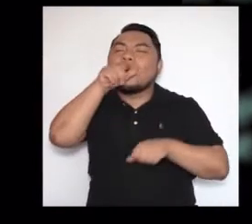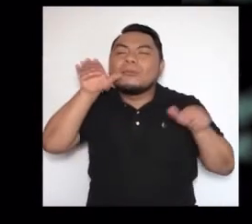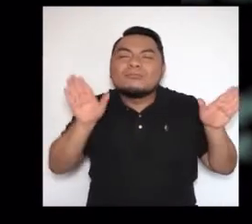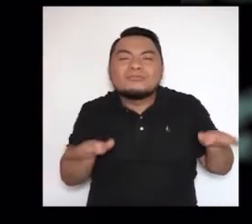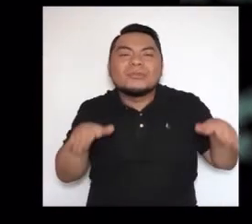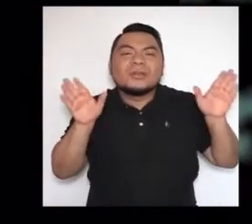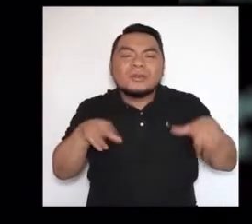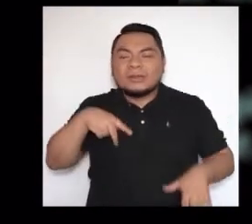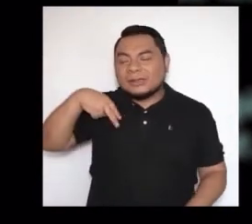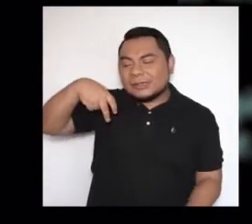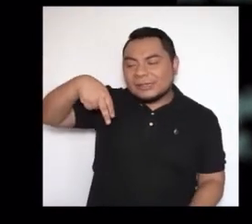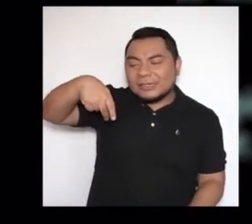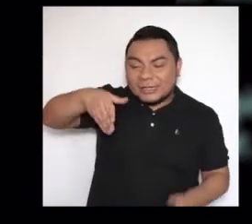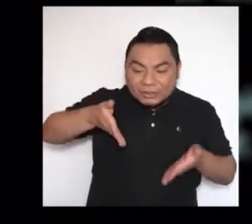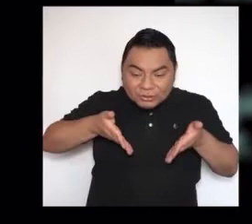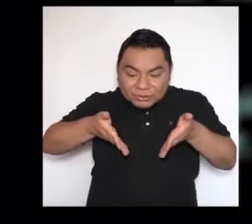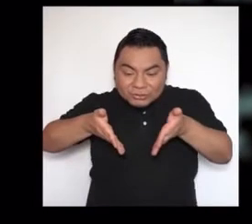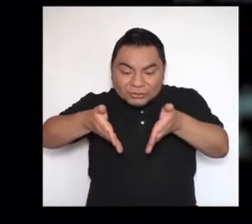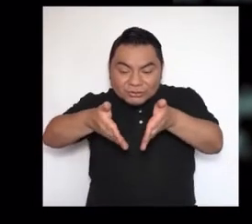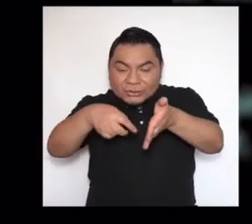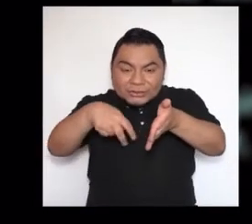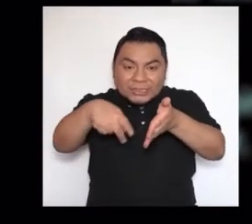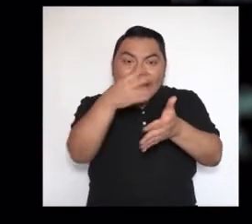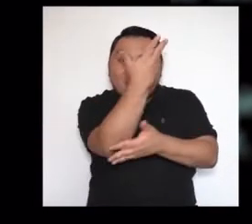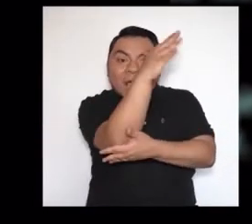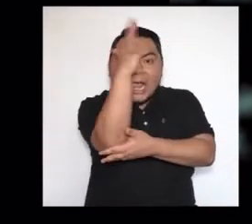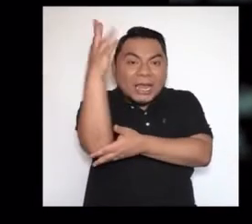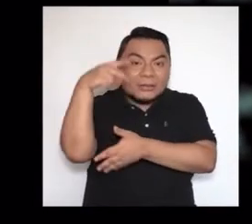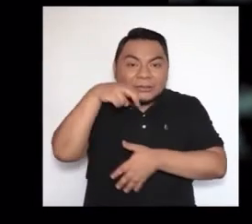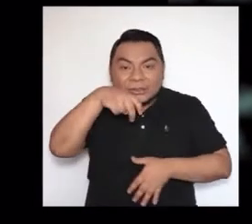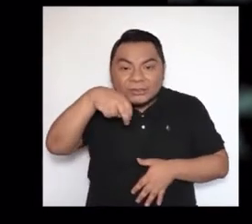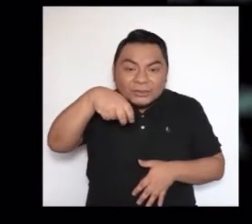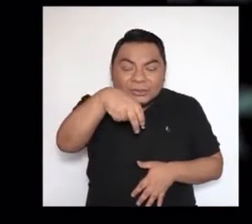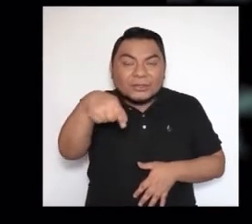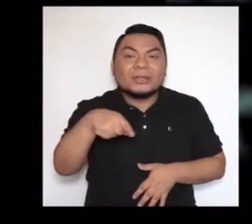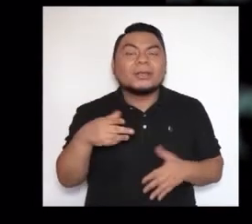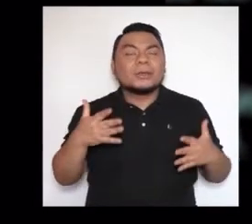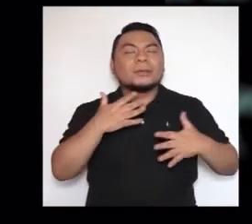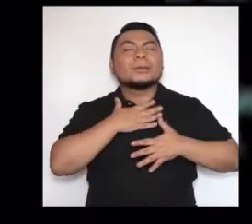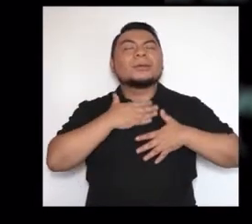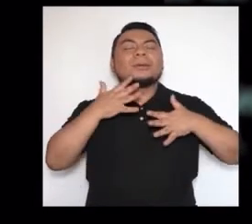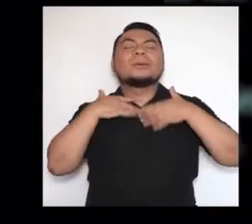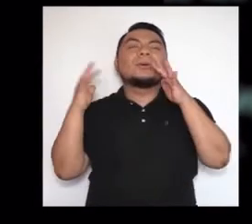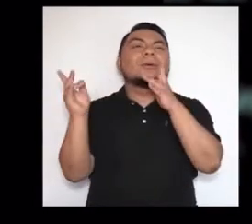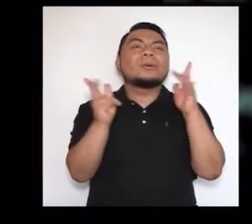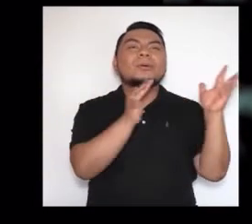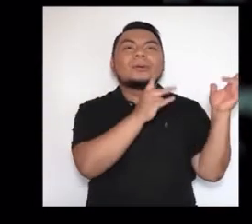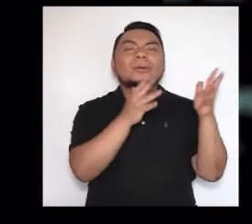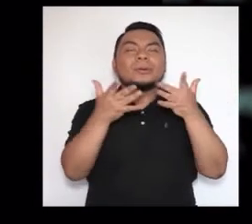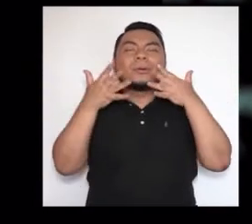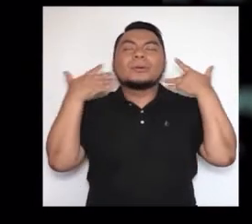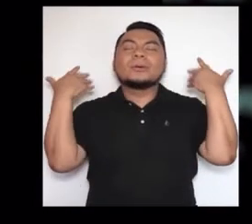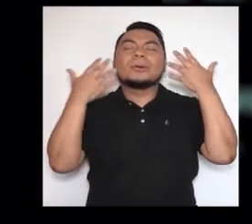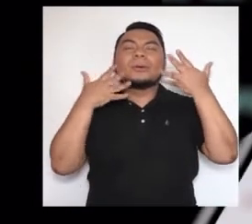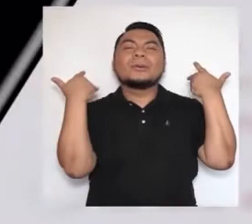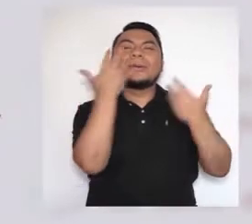pájaros. Caminó por la trocha, entre los árboles. Respiró el aire puro del